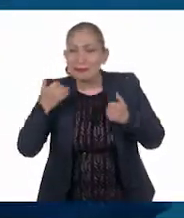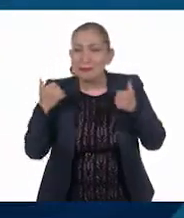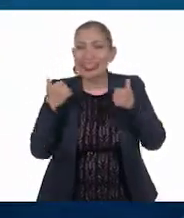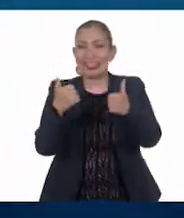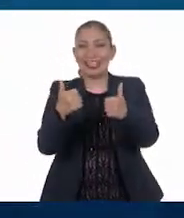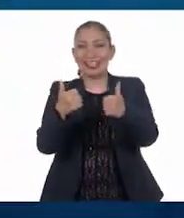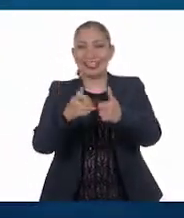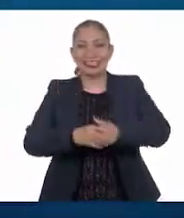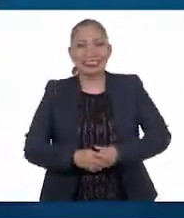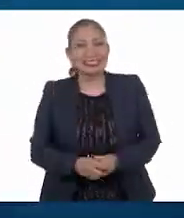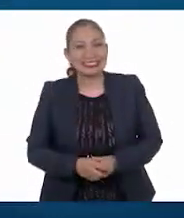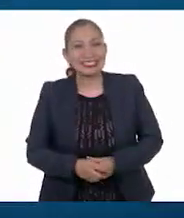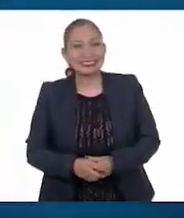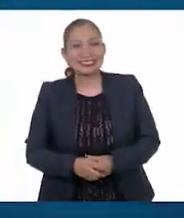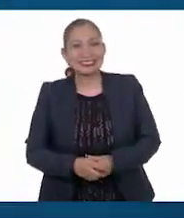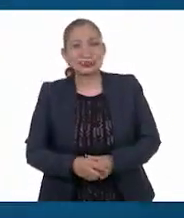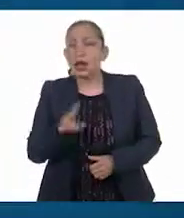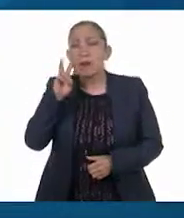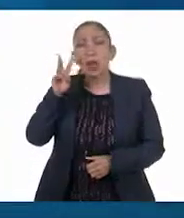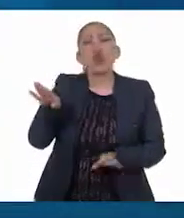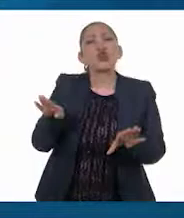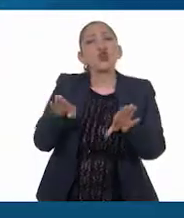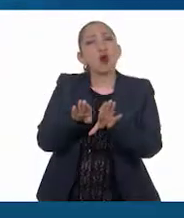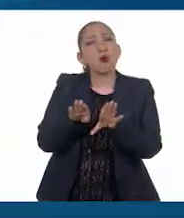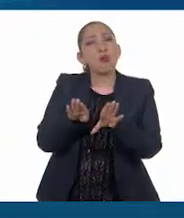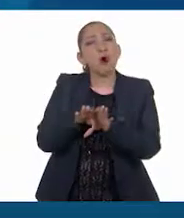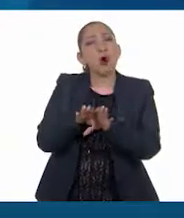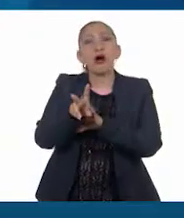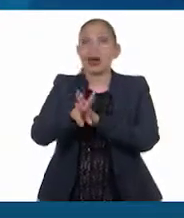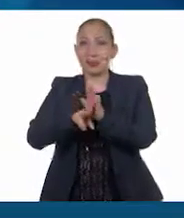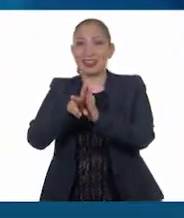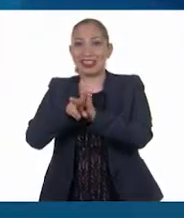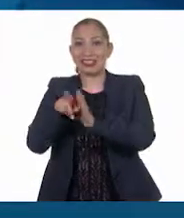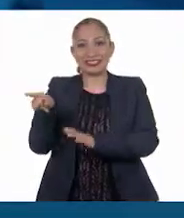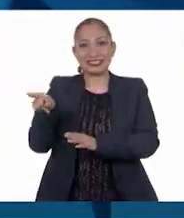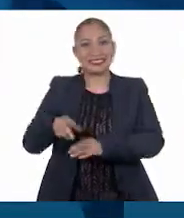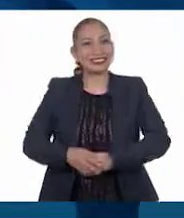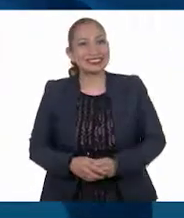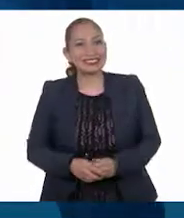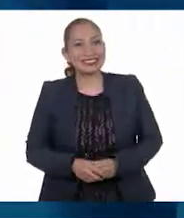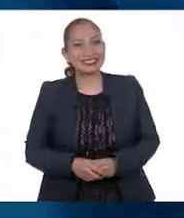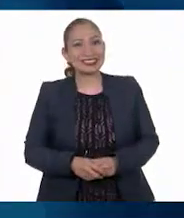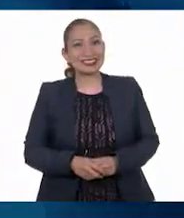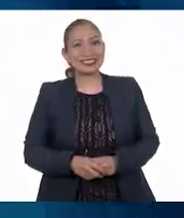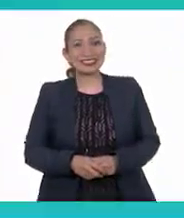¡Muy bien! ¡Vamos a ver el siguiente video!